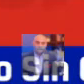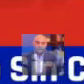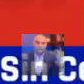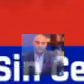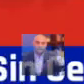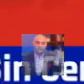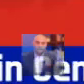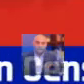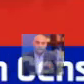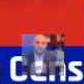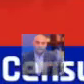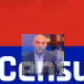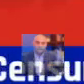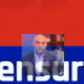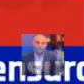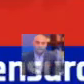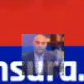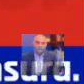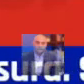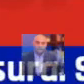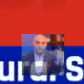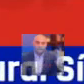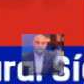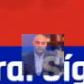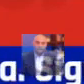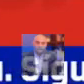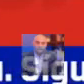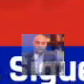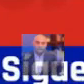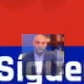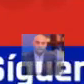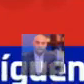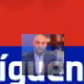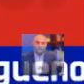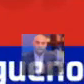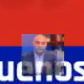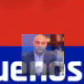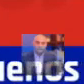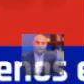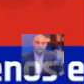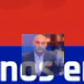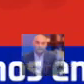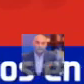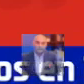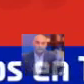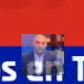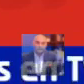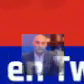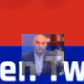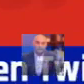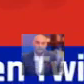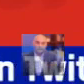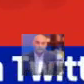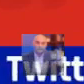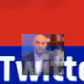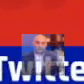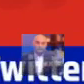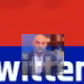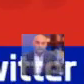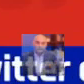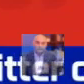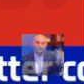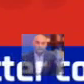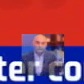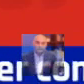Vicente y bueno, pues toda la gente que nos está haciendo el favor y al cual no hay más que agradecerle profundamente todo este vigor y toda